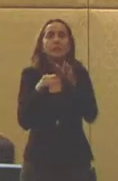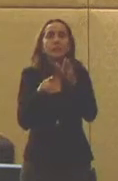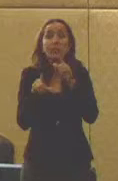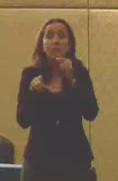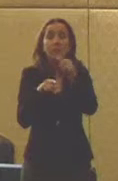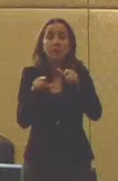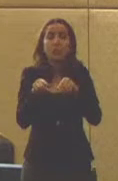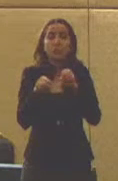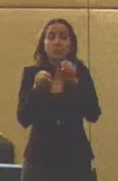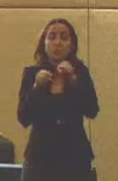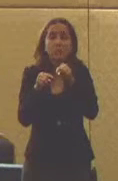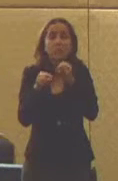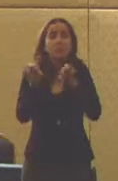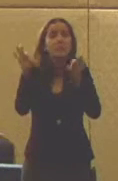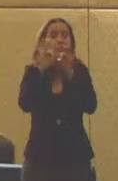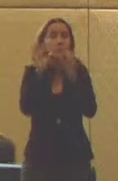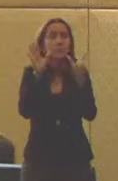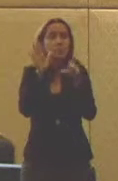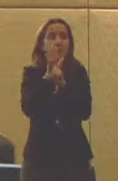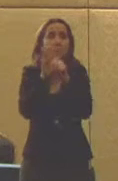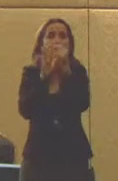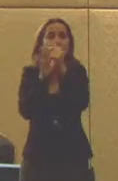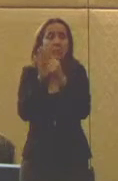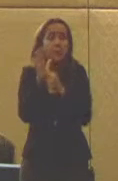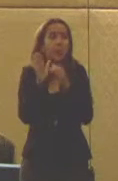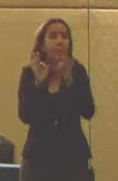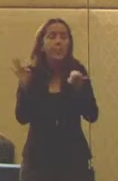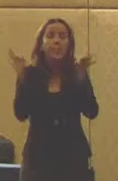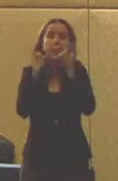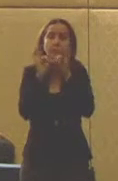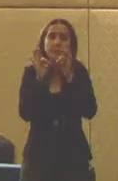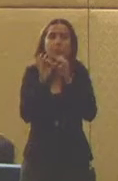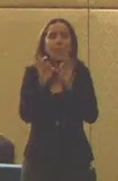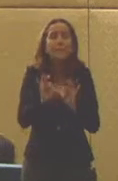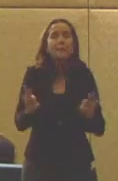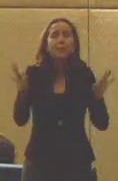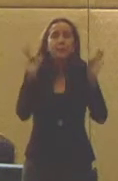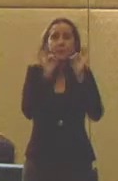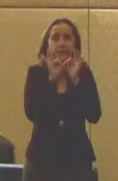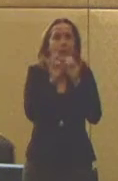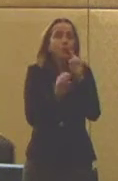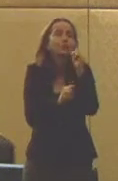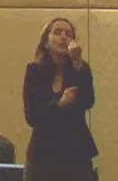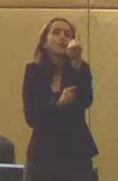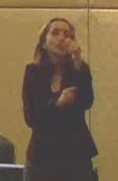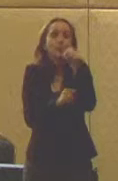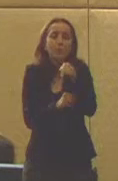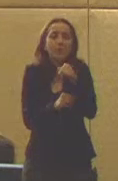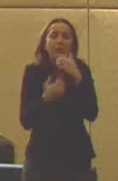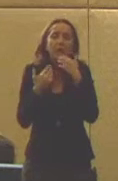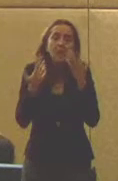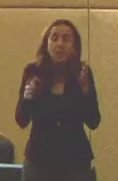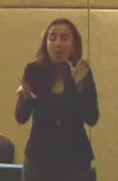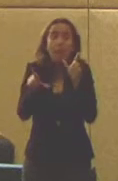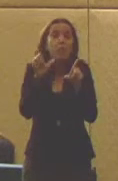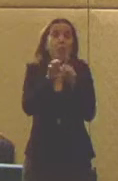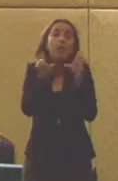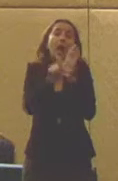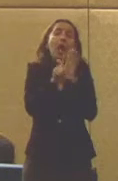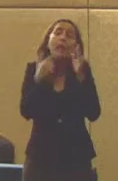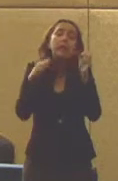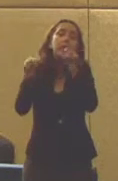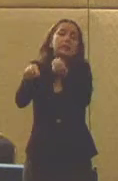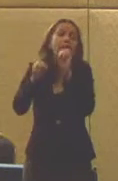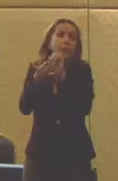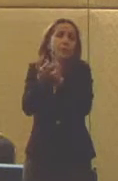hacen mandatorio incorporar la gestión de riesgo, sobre todo los sectores más importantes. No basta con que lo diga la Ley General de Gestión de Riesgo, sino que es